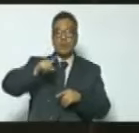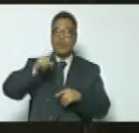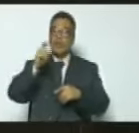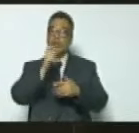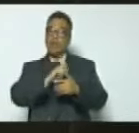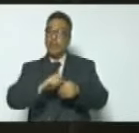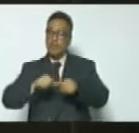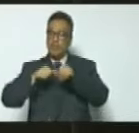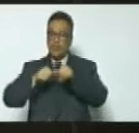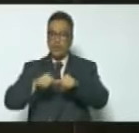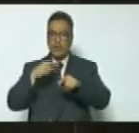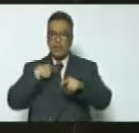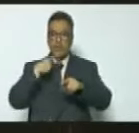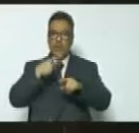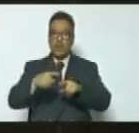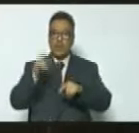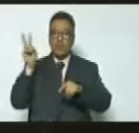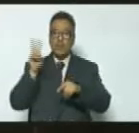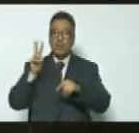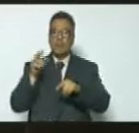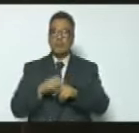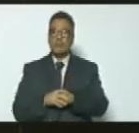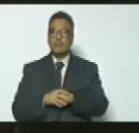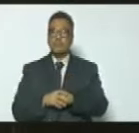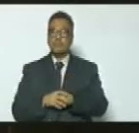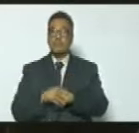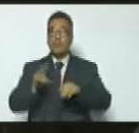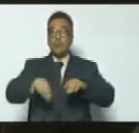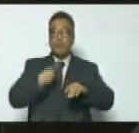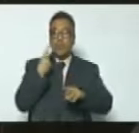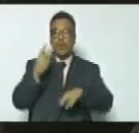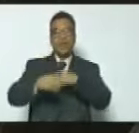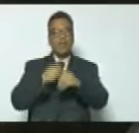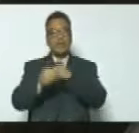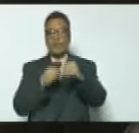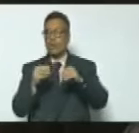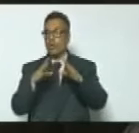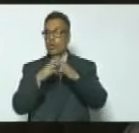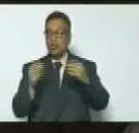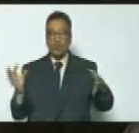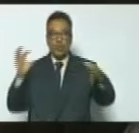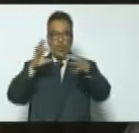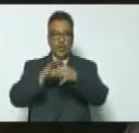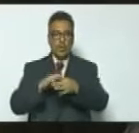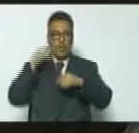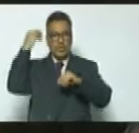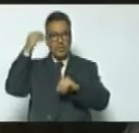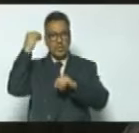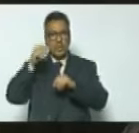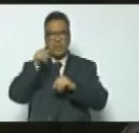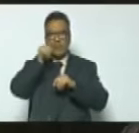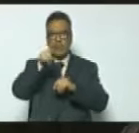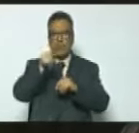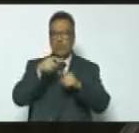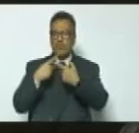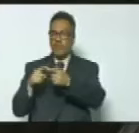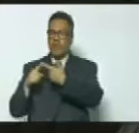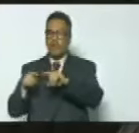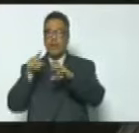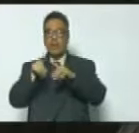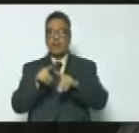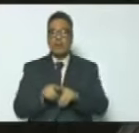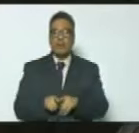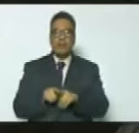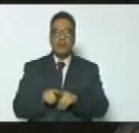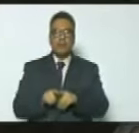fijar posición sobre Venezuela, podamos hacerlo todos unidos, pensando de una manera o de otra,